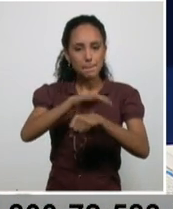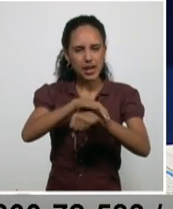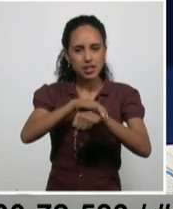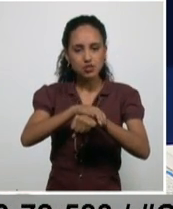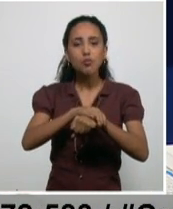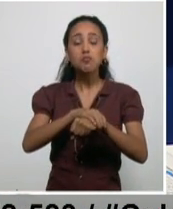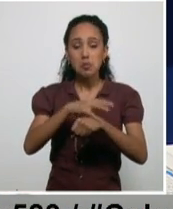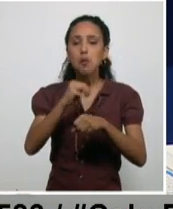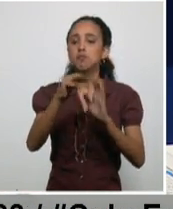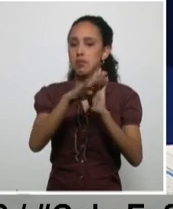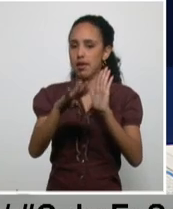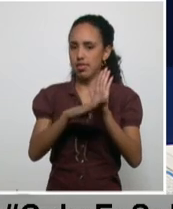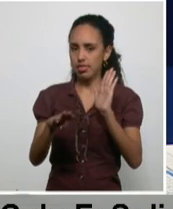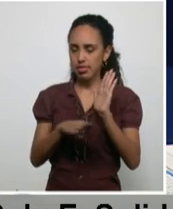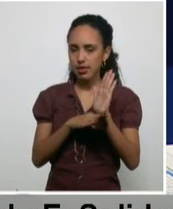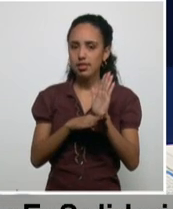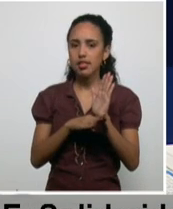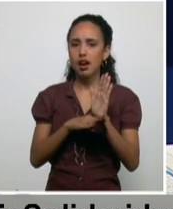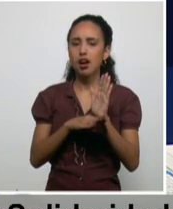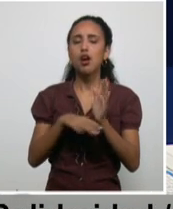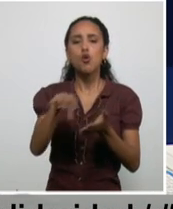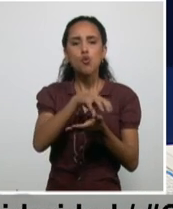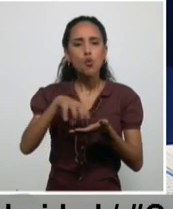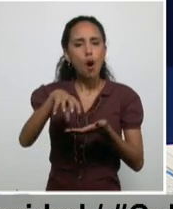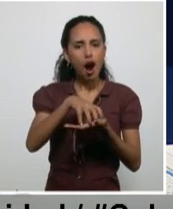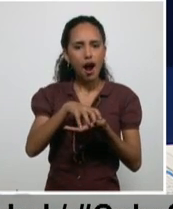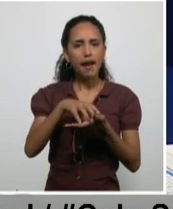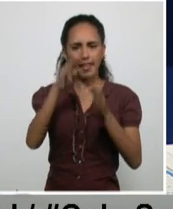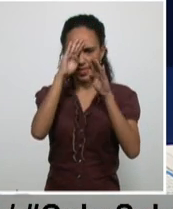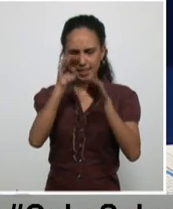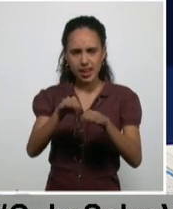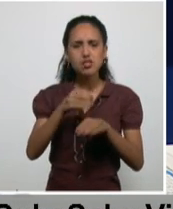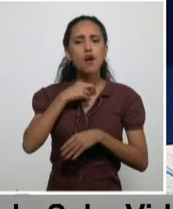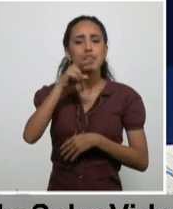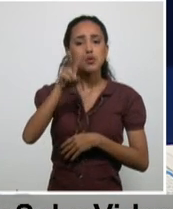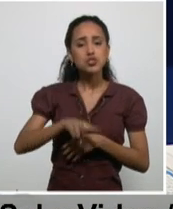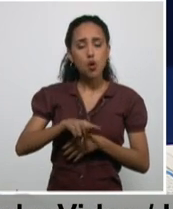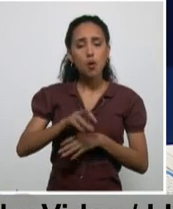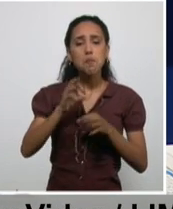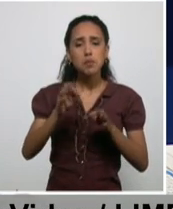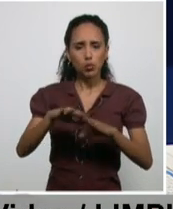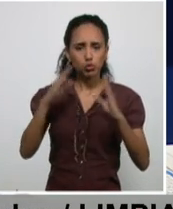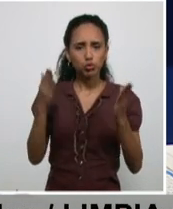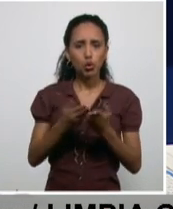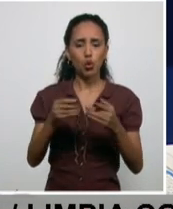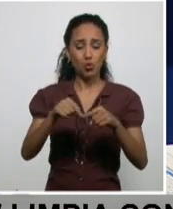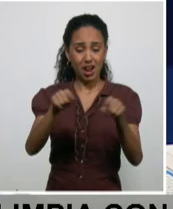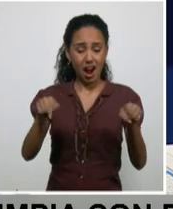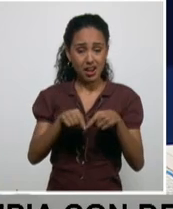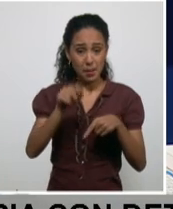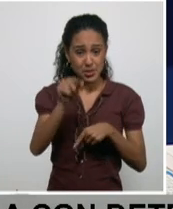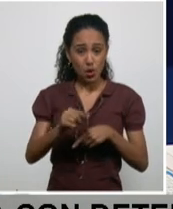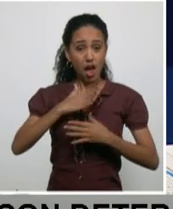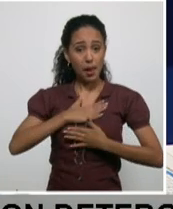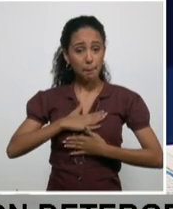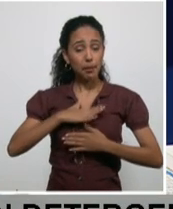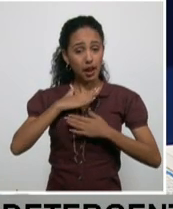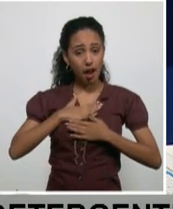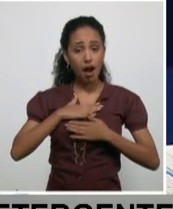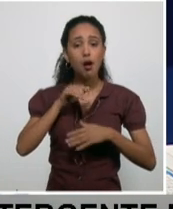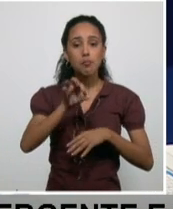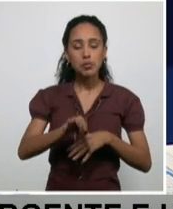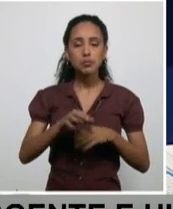medidas en las áreas de ingreso, observación, evaluación y diagnóstico, así como en las áreas de espera, a salones